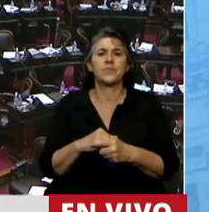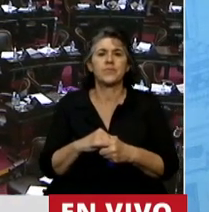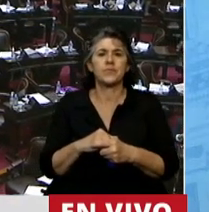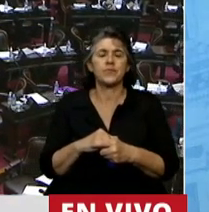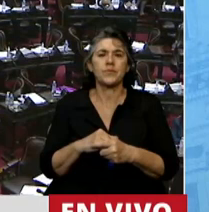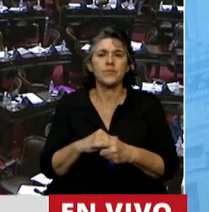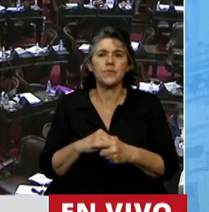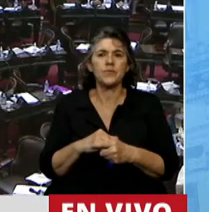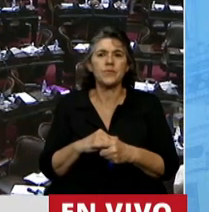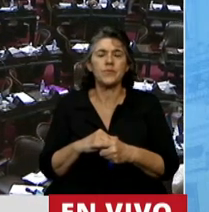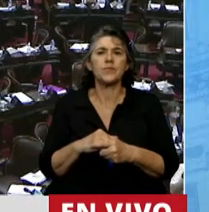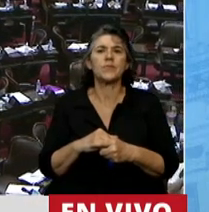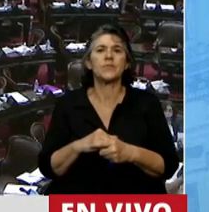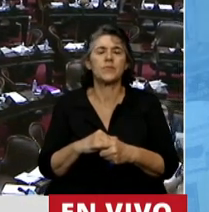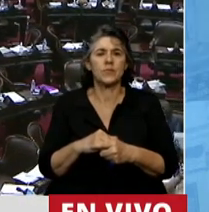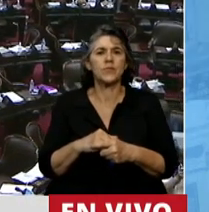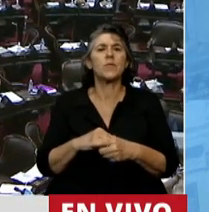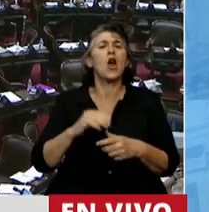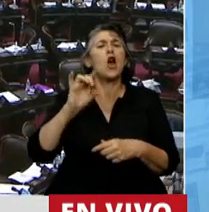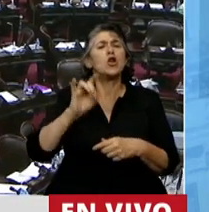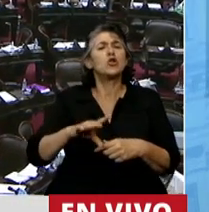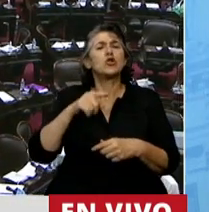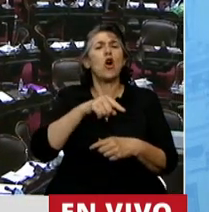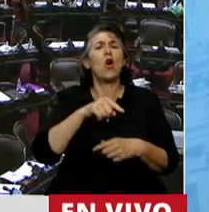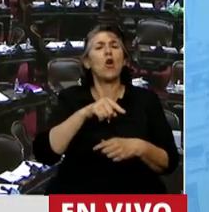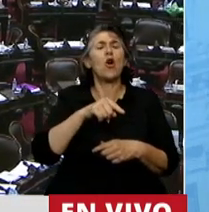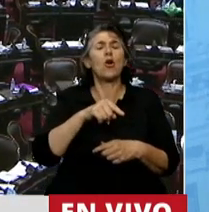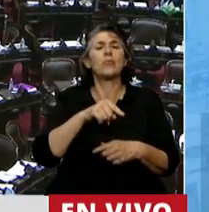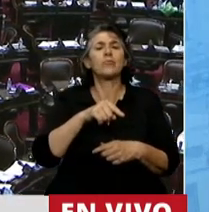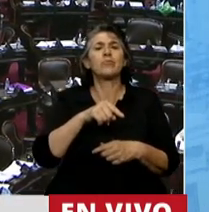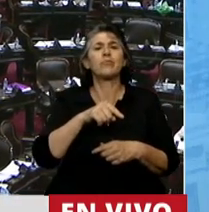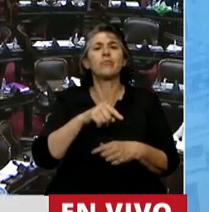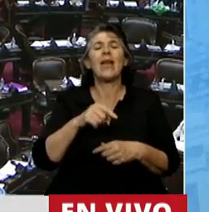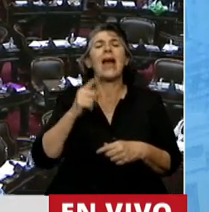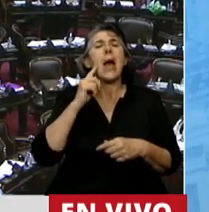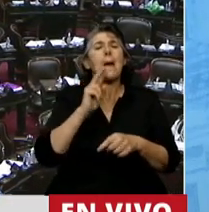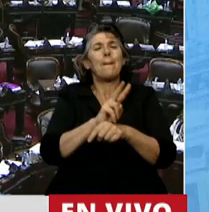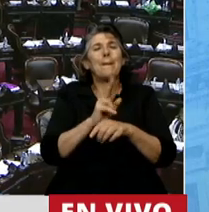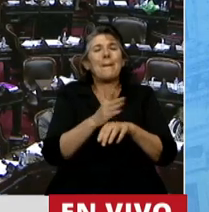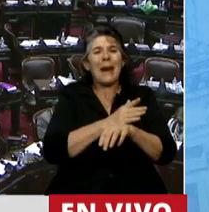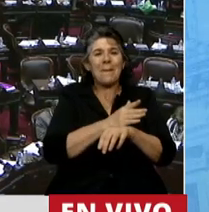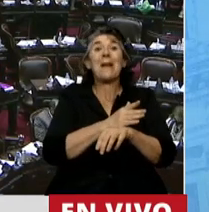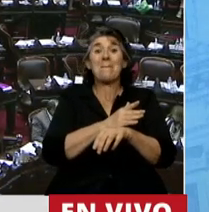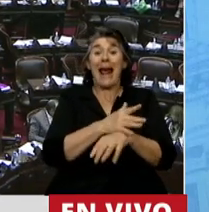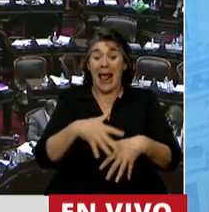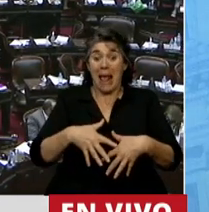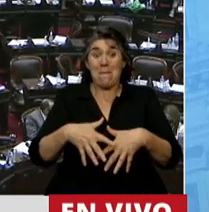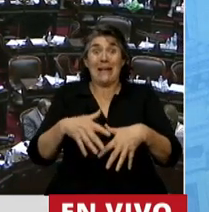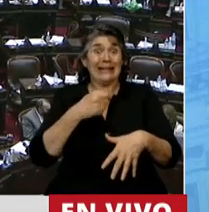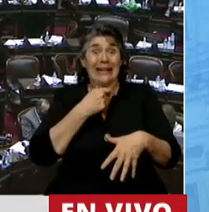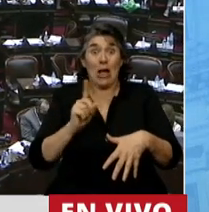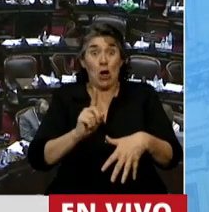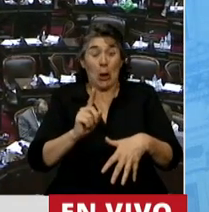insuficiente el desarrollo, la aplicación y el sostenimiento de medidas preventivas para los embarazos no